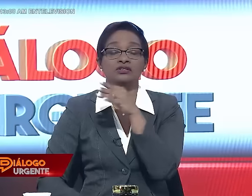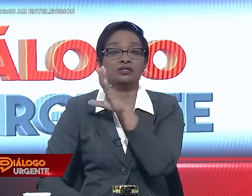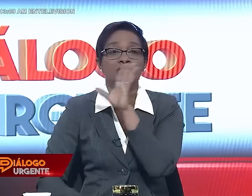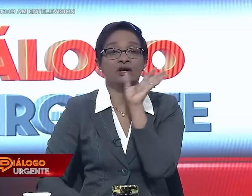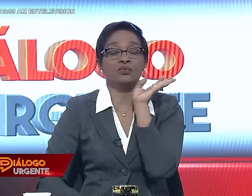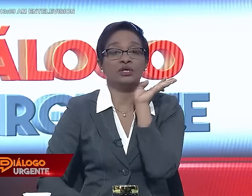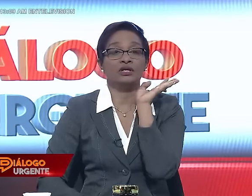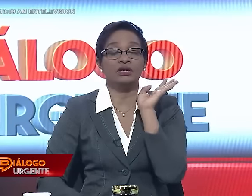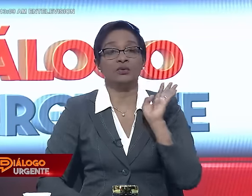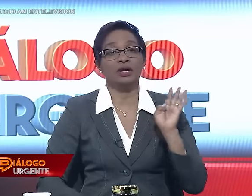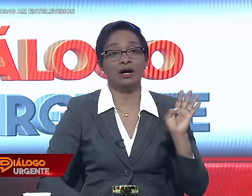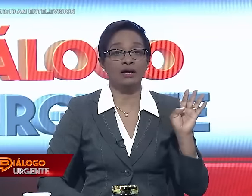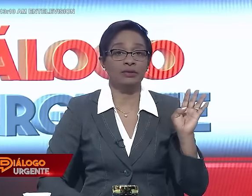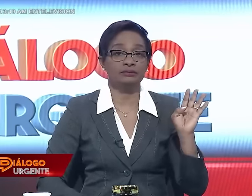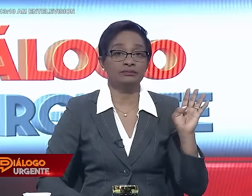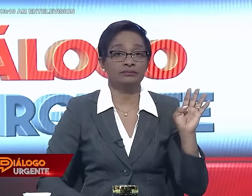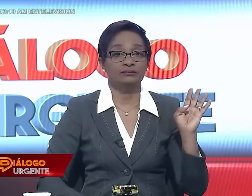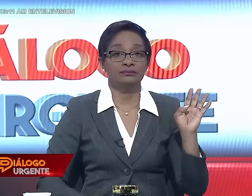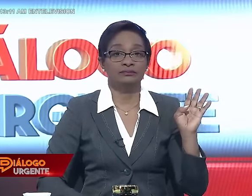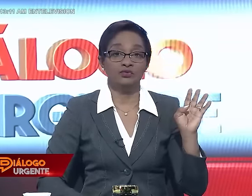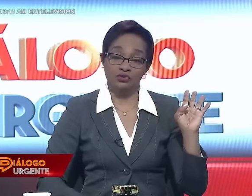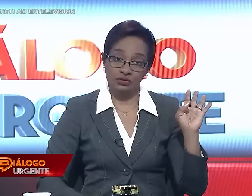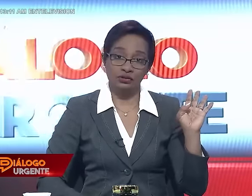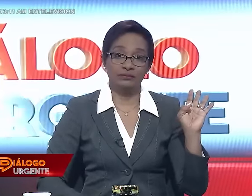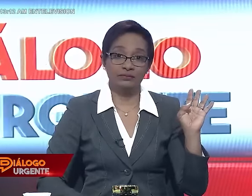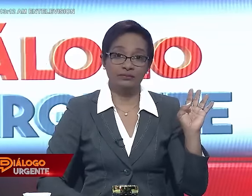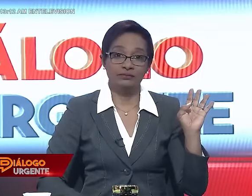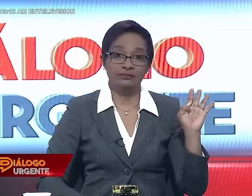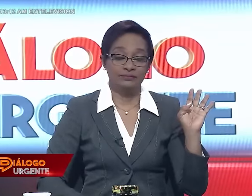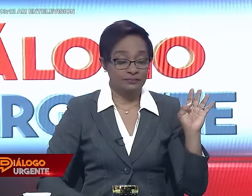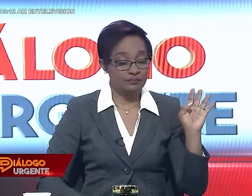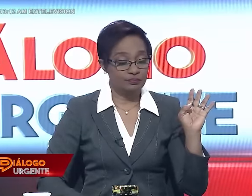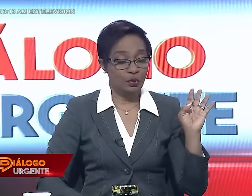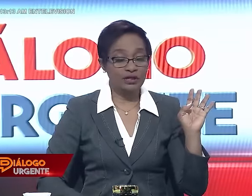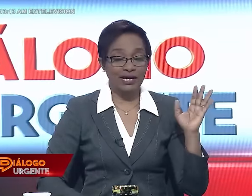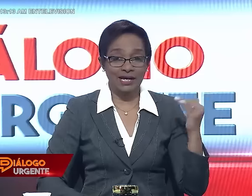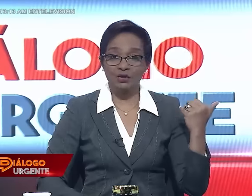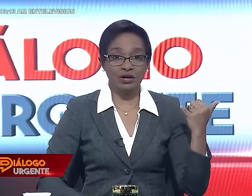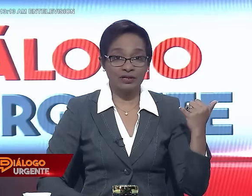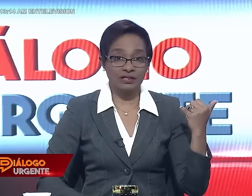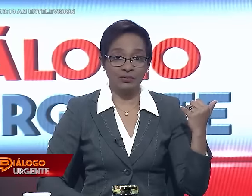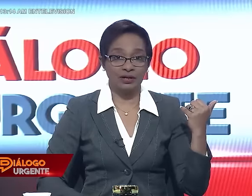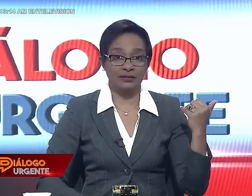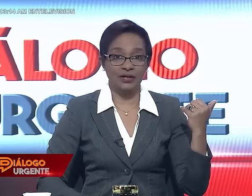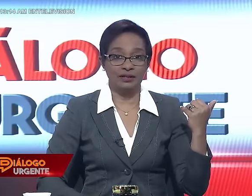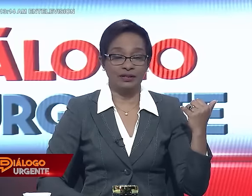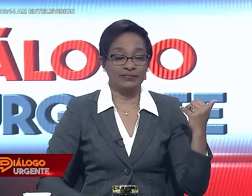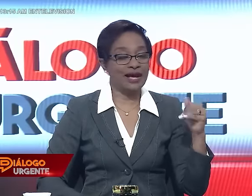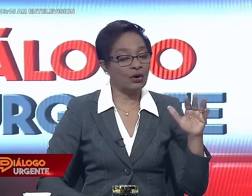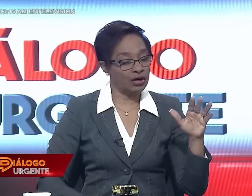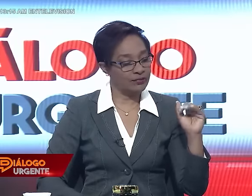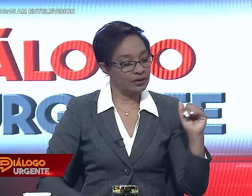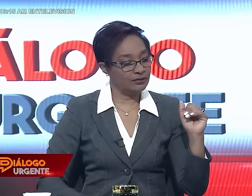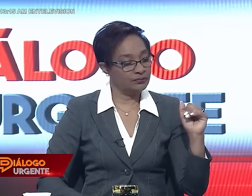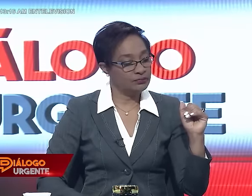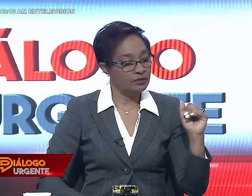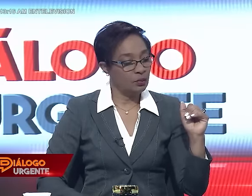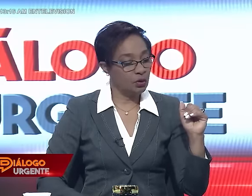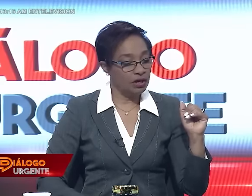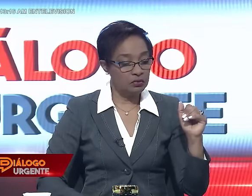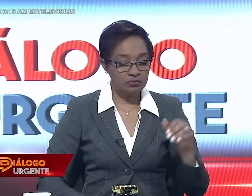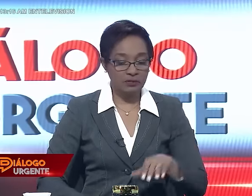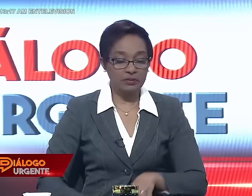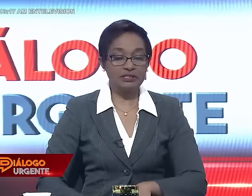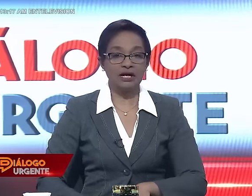se tira en una esquina, en una cama. Sí. Porque él no le va a hacer una rabieta. Ahora bien,